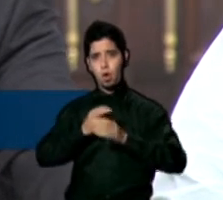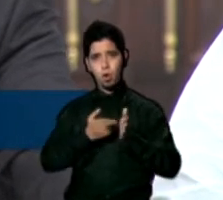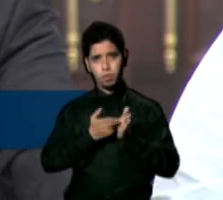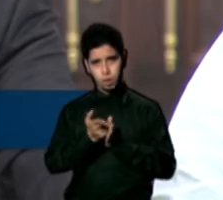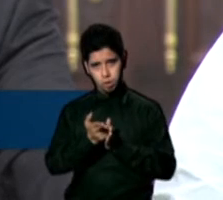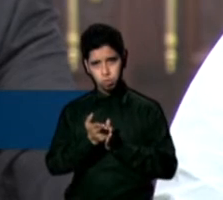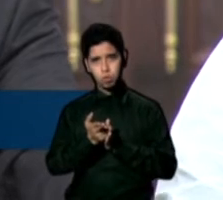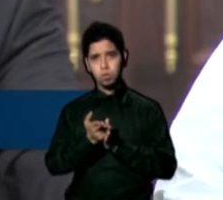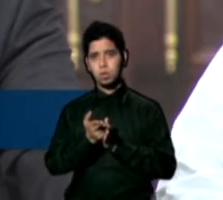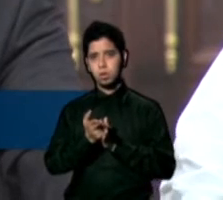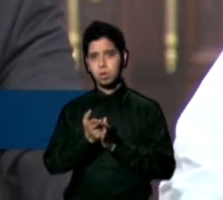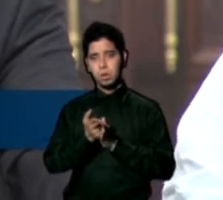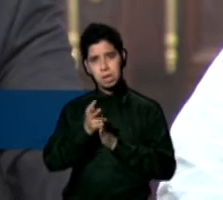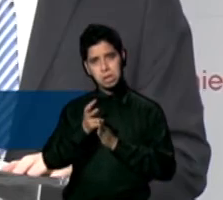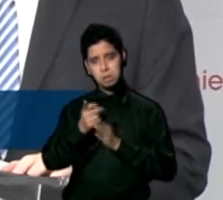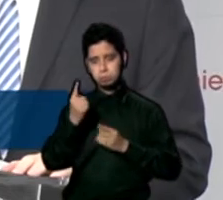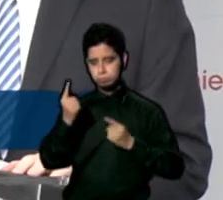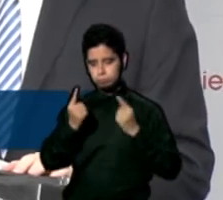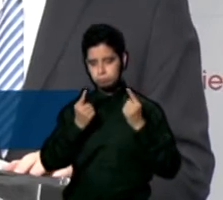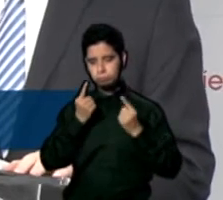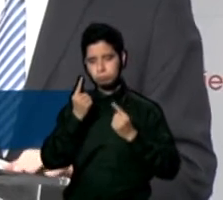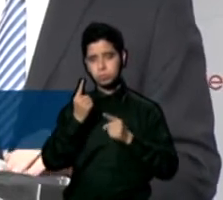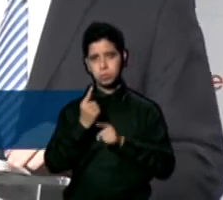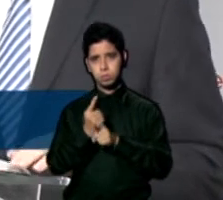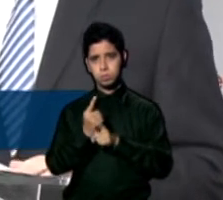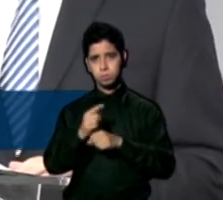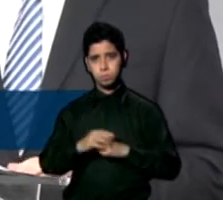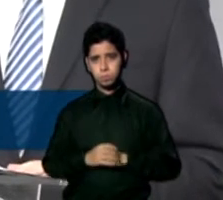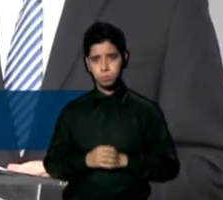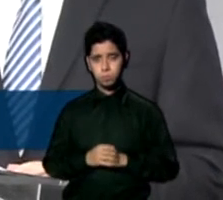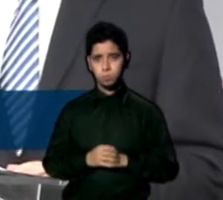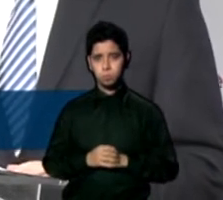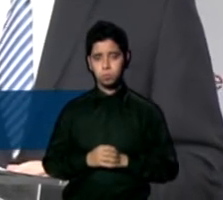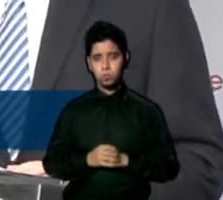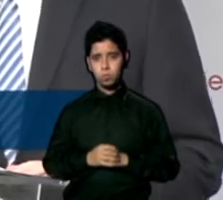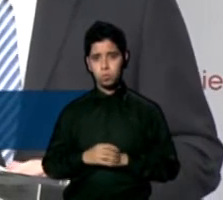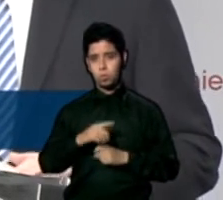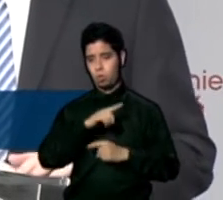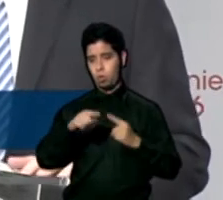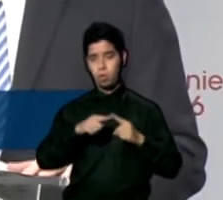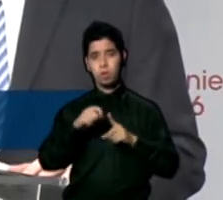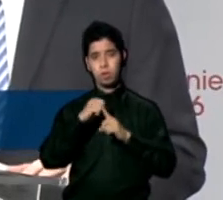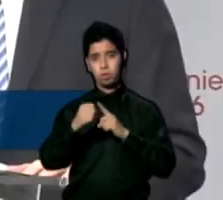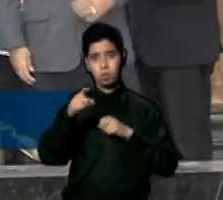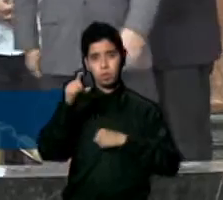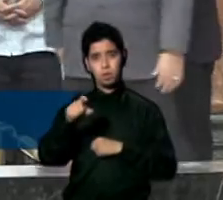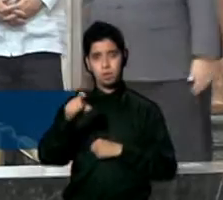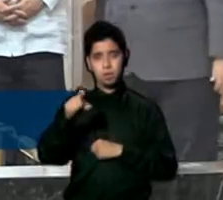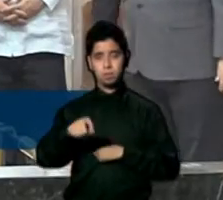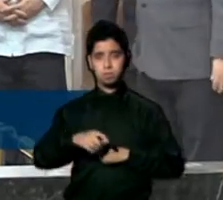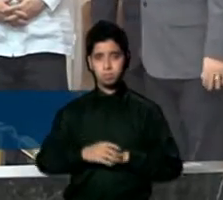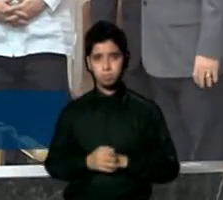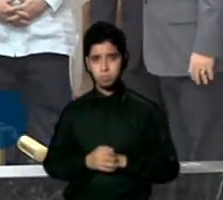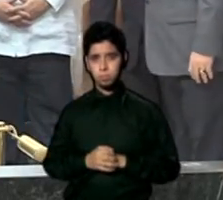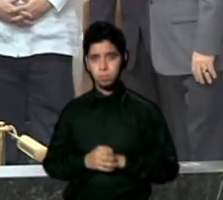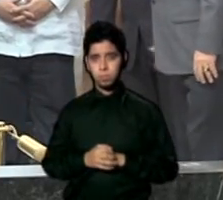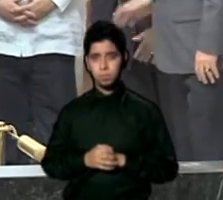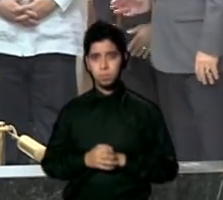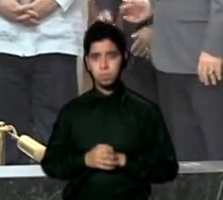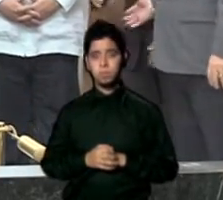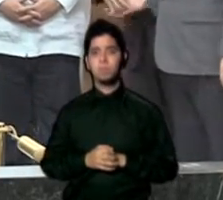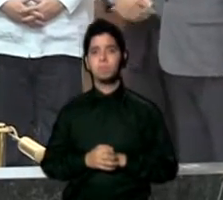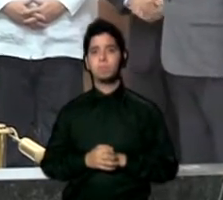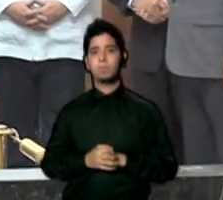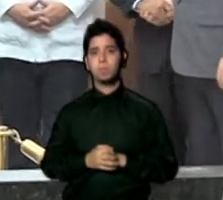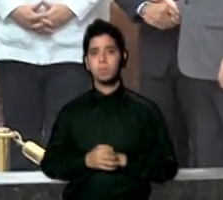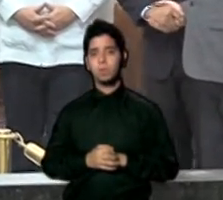y con desprendimiento cuando las circunstancias lo ameritan. Mi exhortación